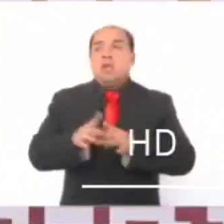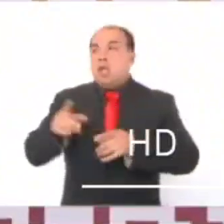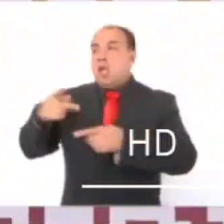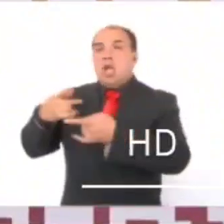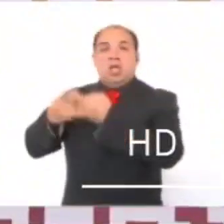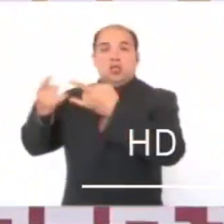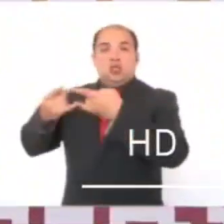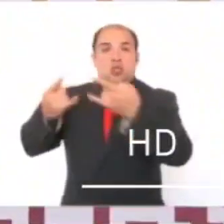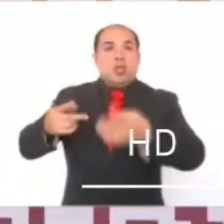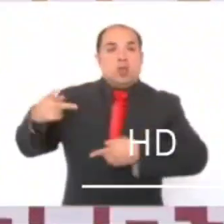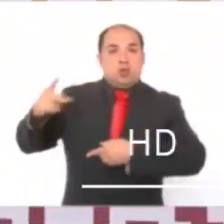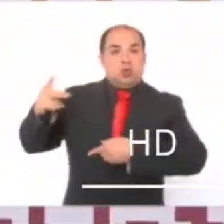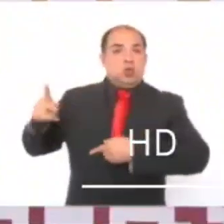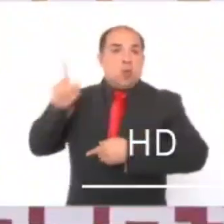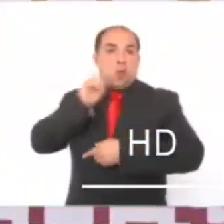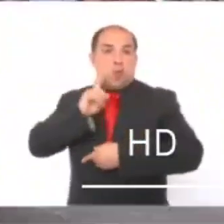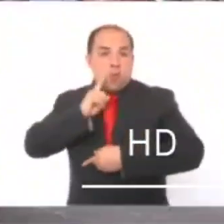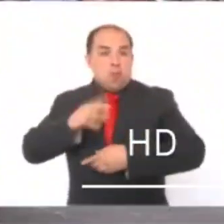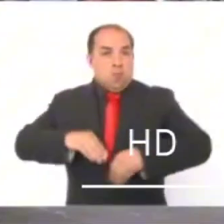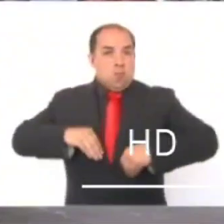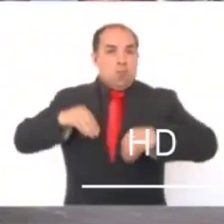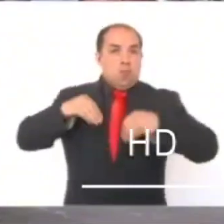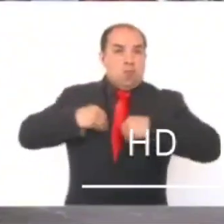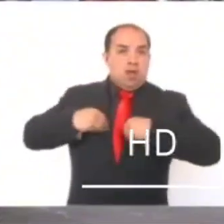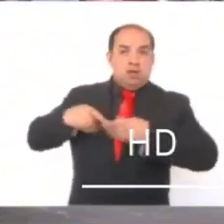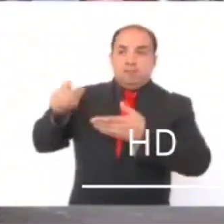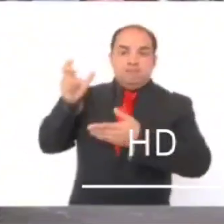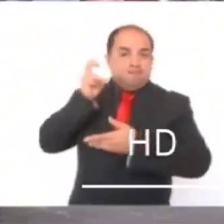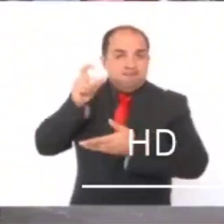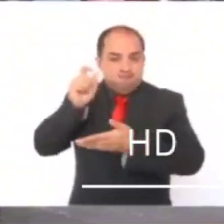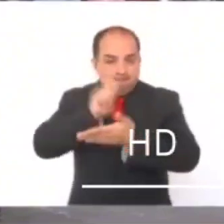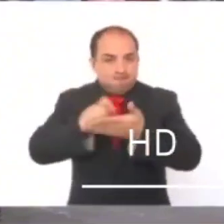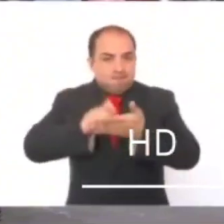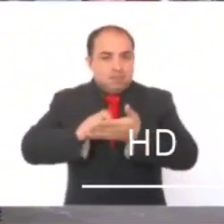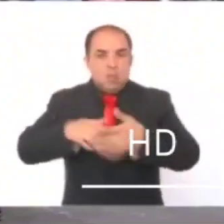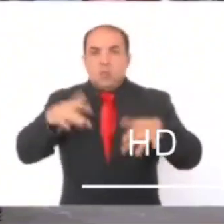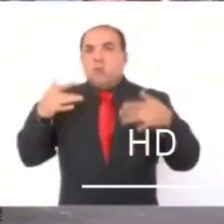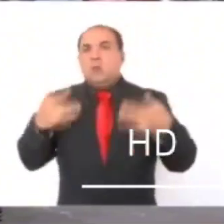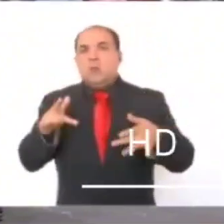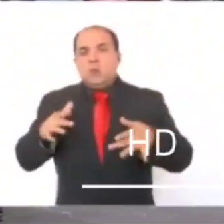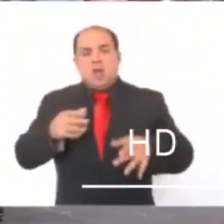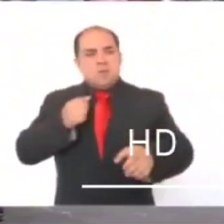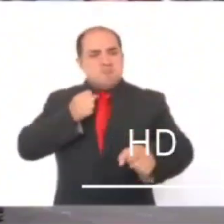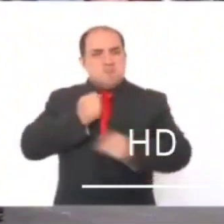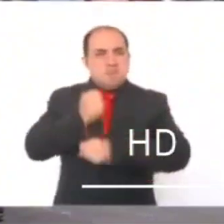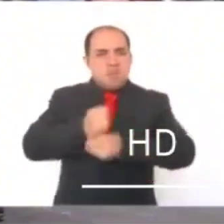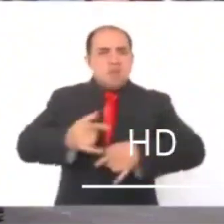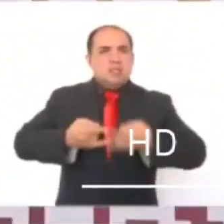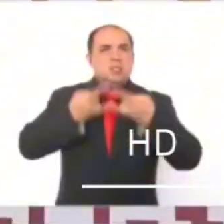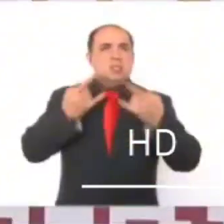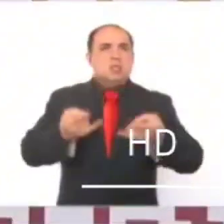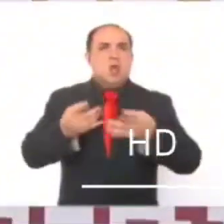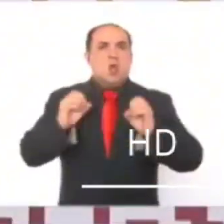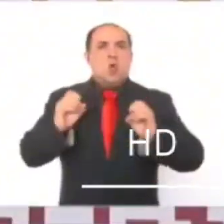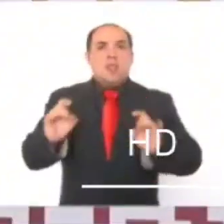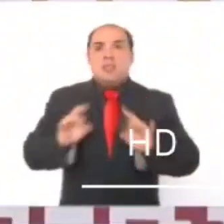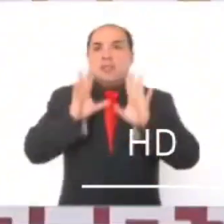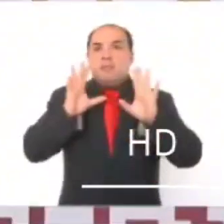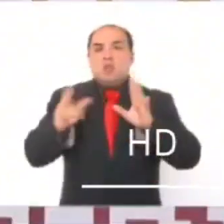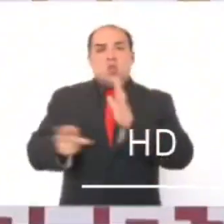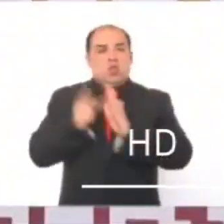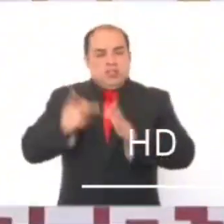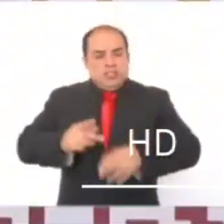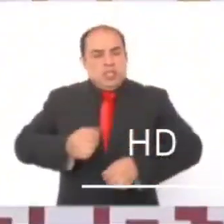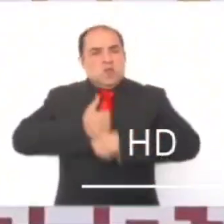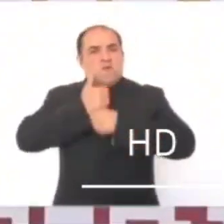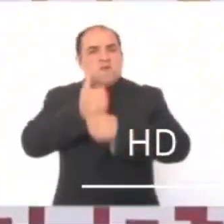vida de todas, historias dolorosas, historias de violencia, historias de revictimización, historias de